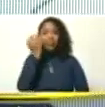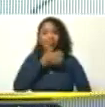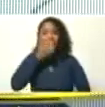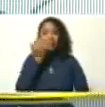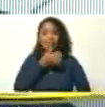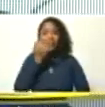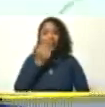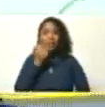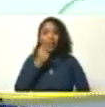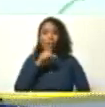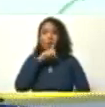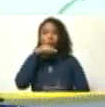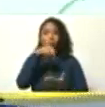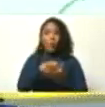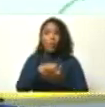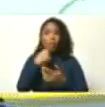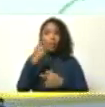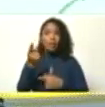Lo llamaba.